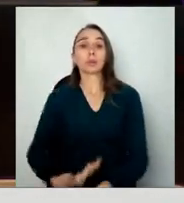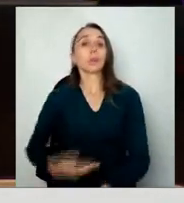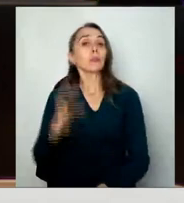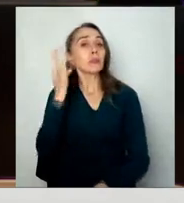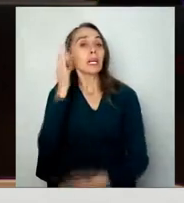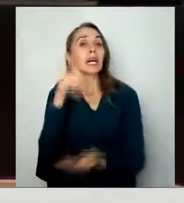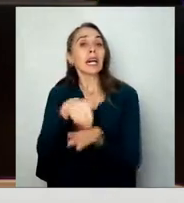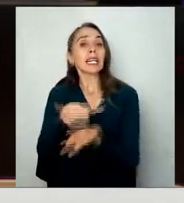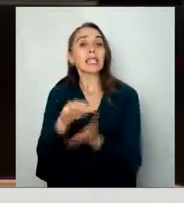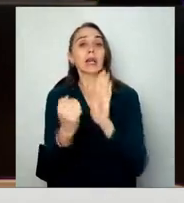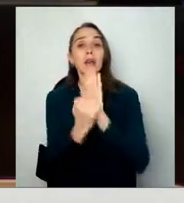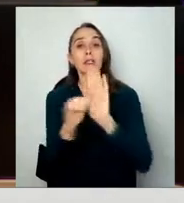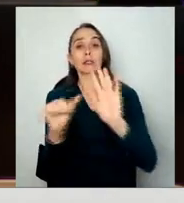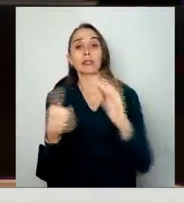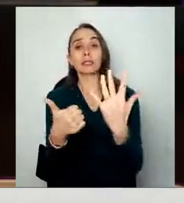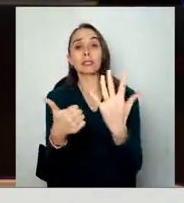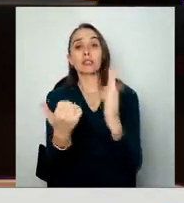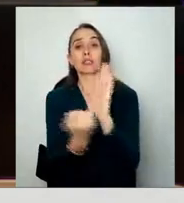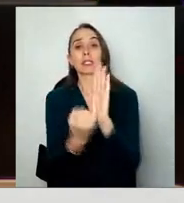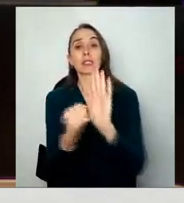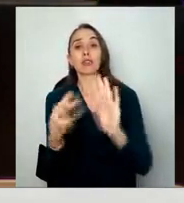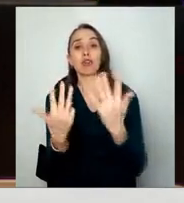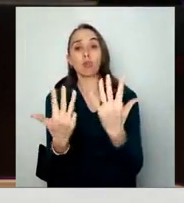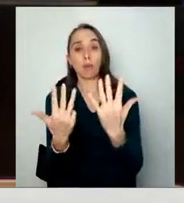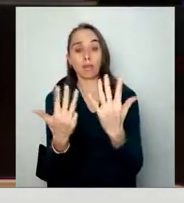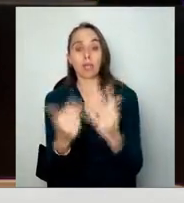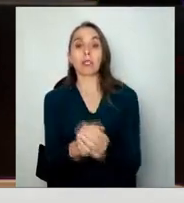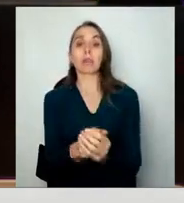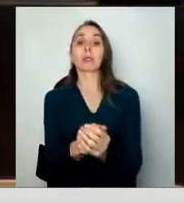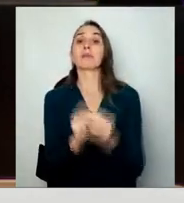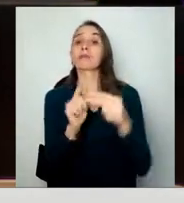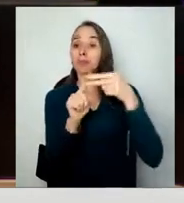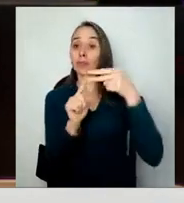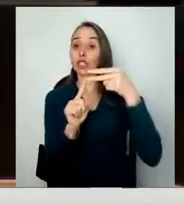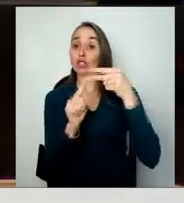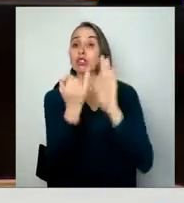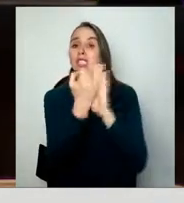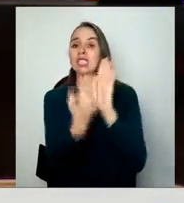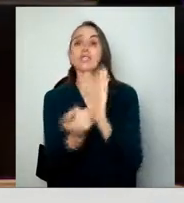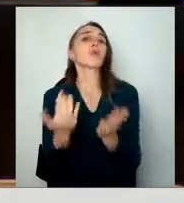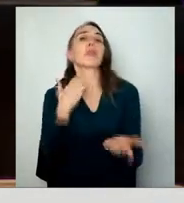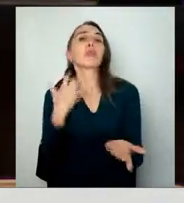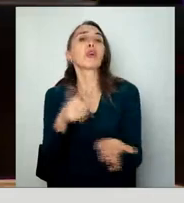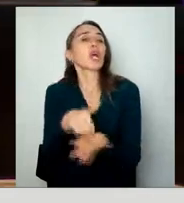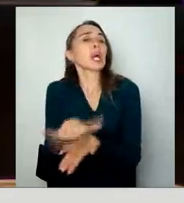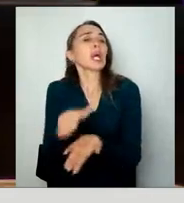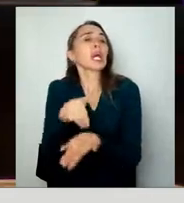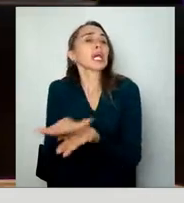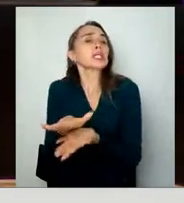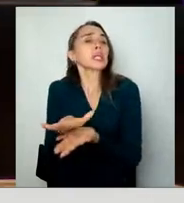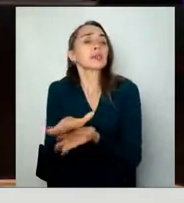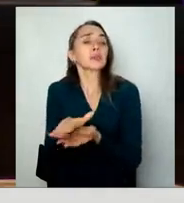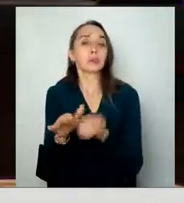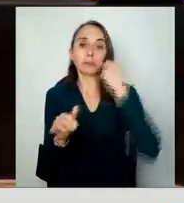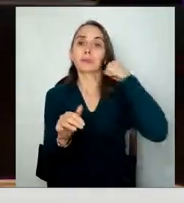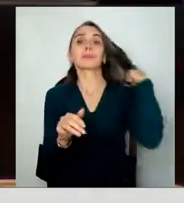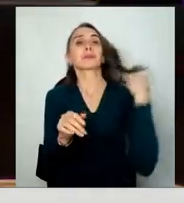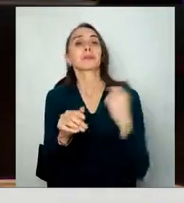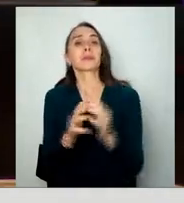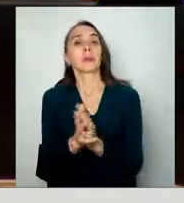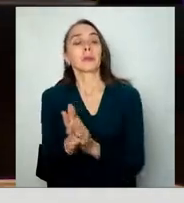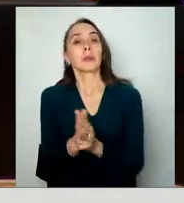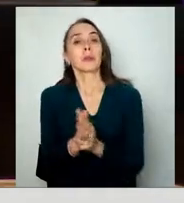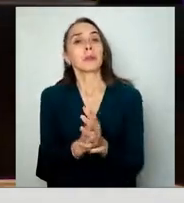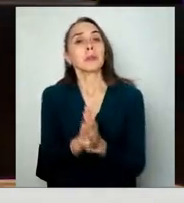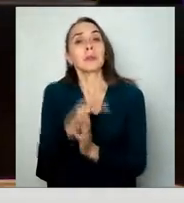sexto inciso noveno y en ambas argumentaciones para para rechazar esto se dice que aquí